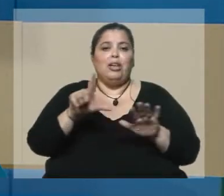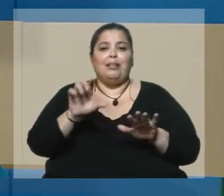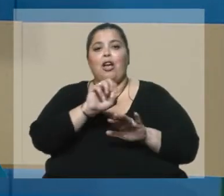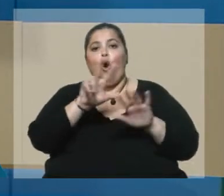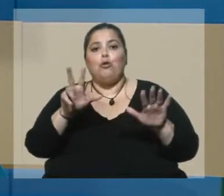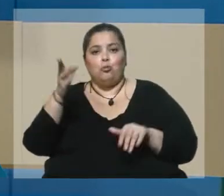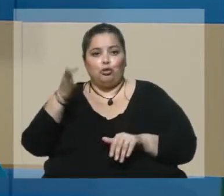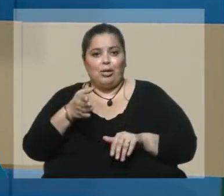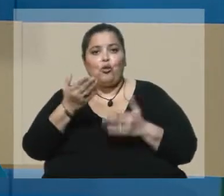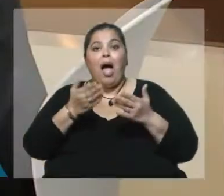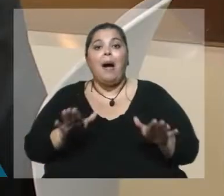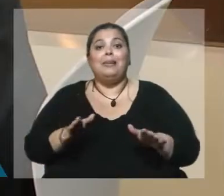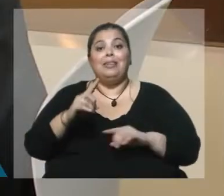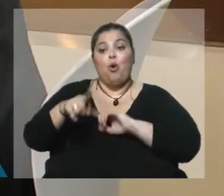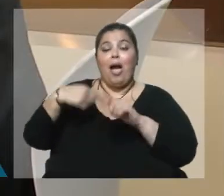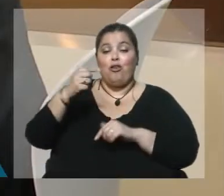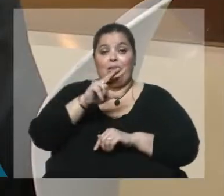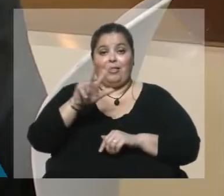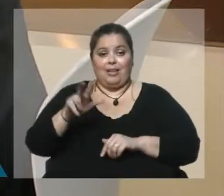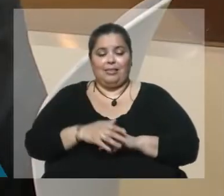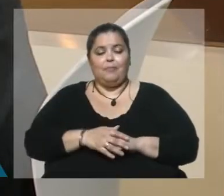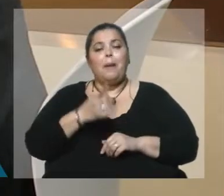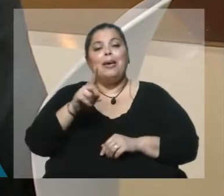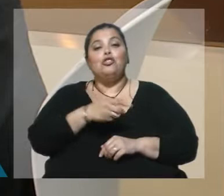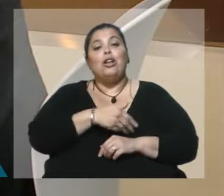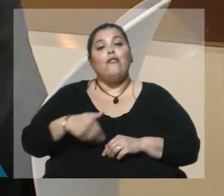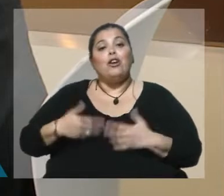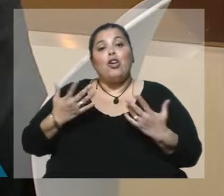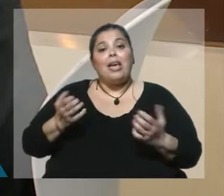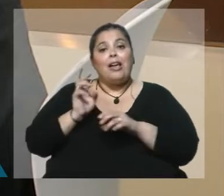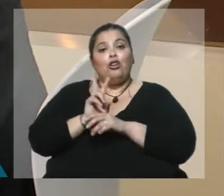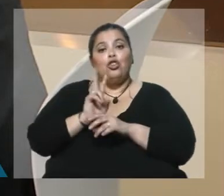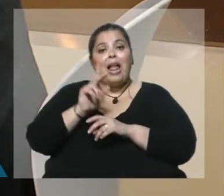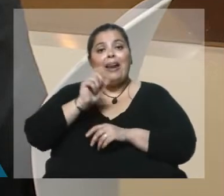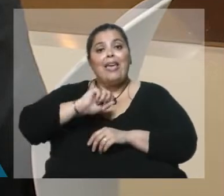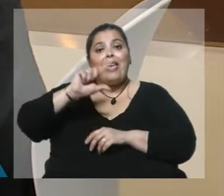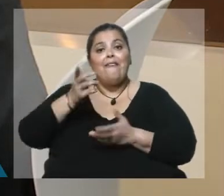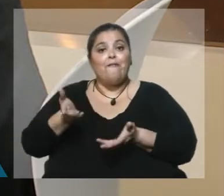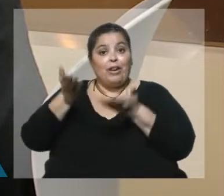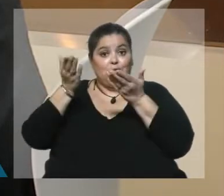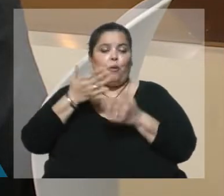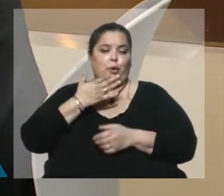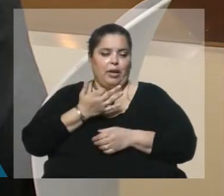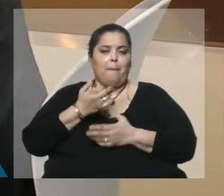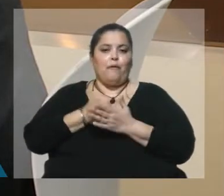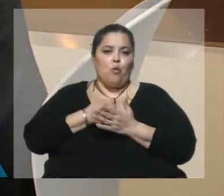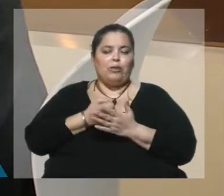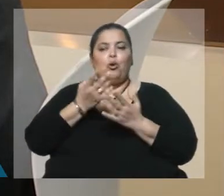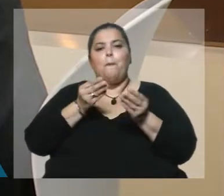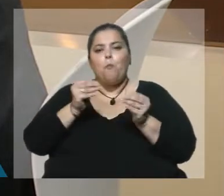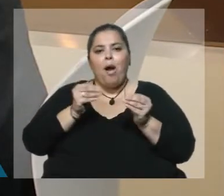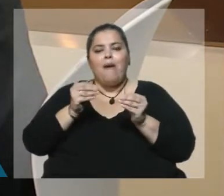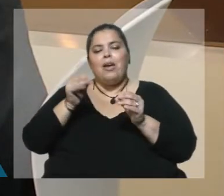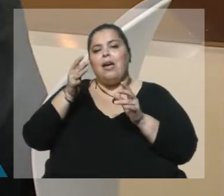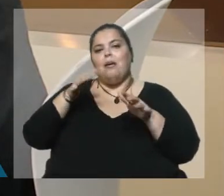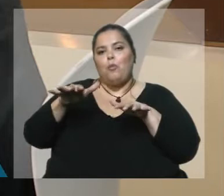sobre todo a principios del año que viene y si el gobierno trata de controlar la inflación que se hacen esos esfuerzos moviendo la tasa y el Banco Central